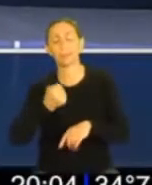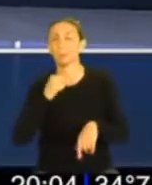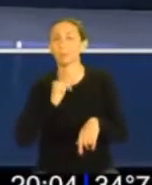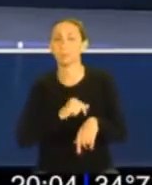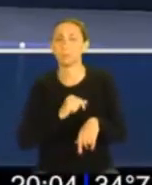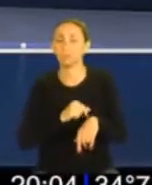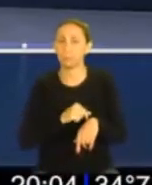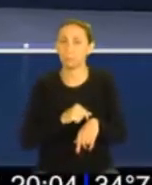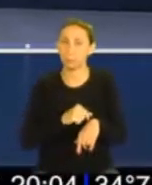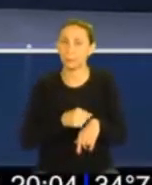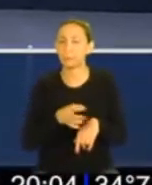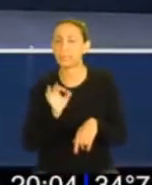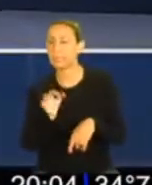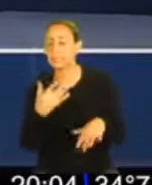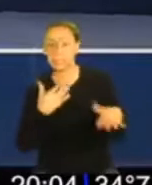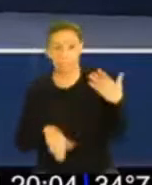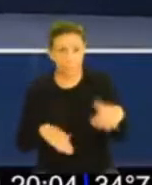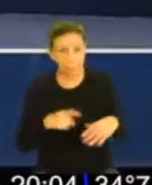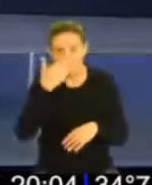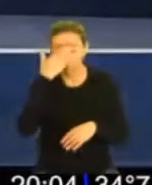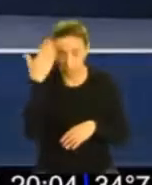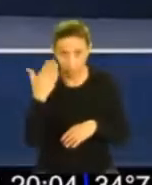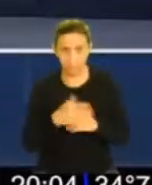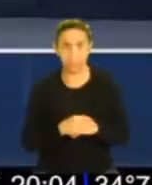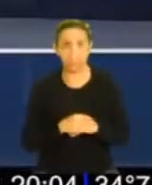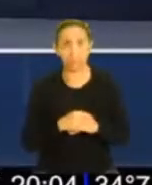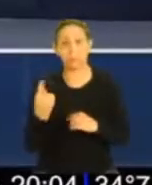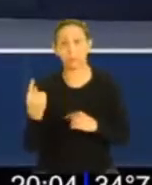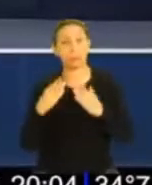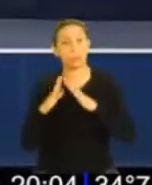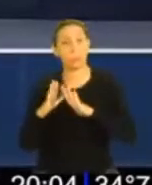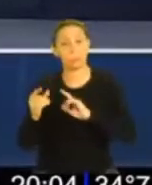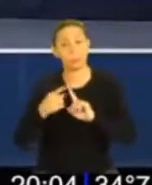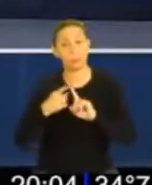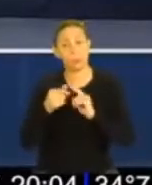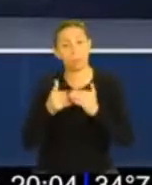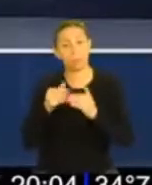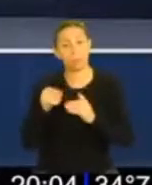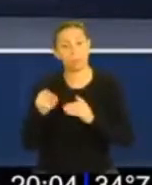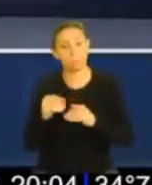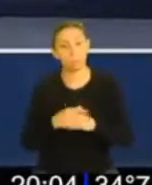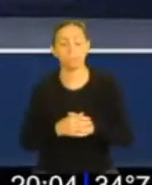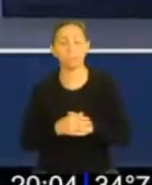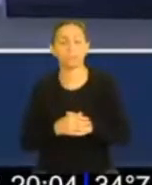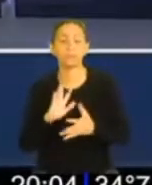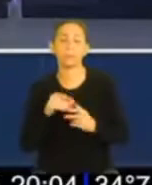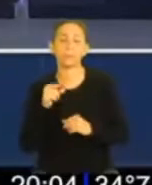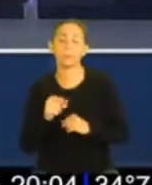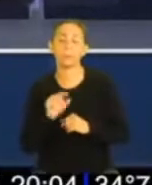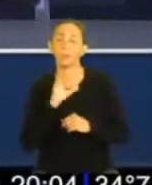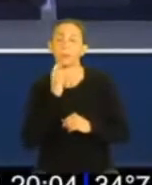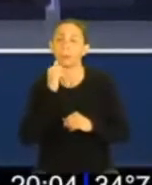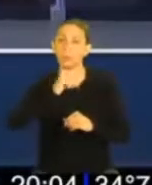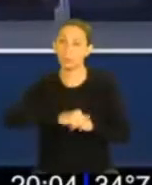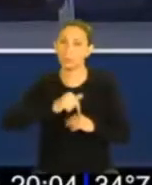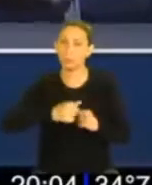de identificar rápidamente los casos para aislar a los contactos estrechos. Esta es la estrategia que ha tenido la